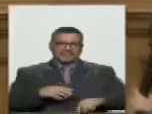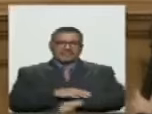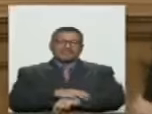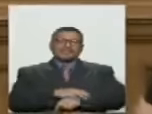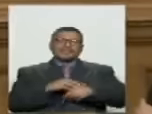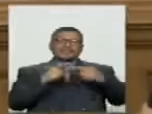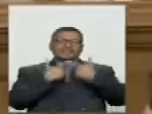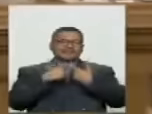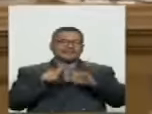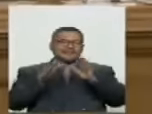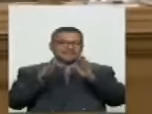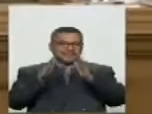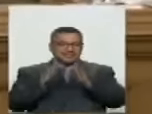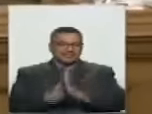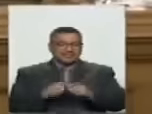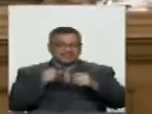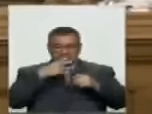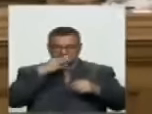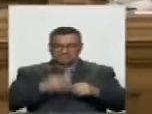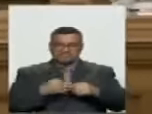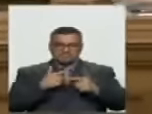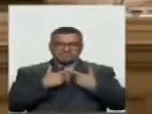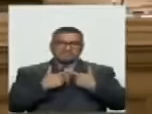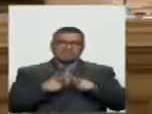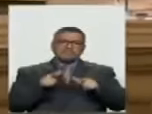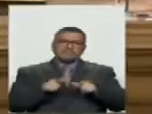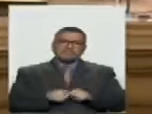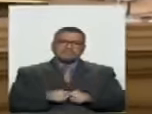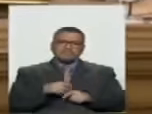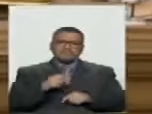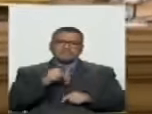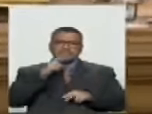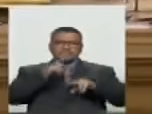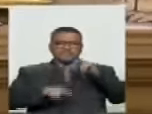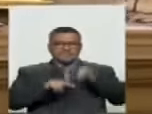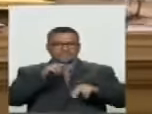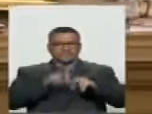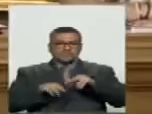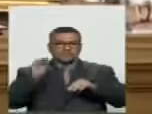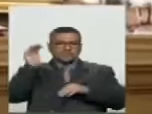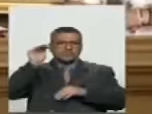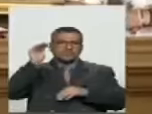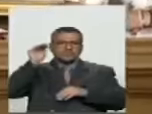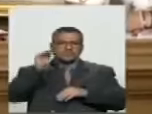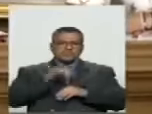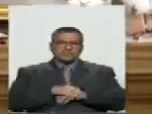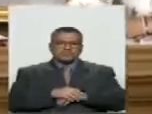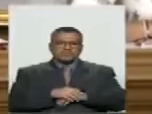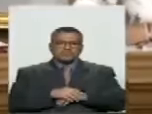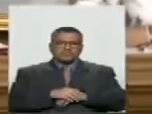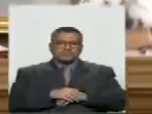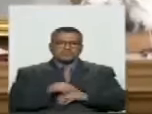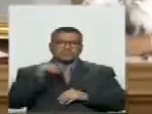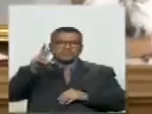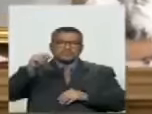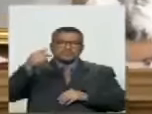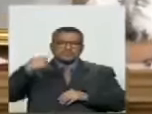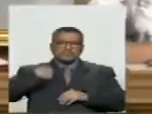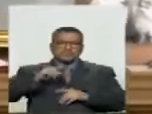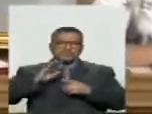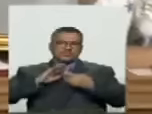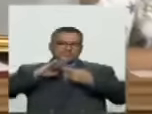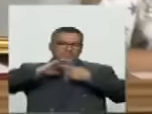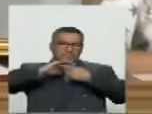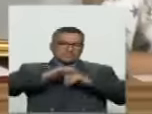su libertad, por su bienestar, por la construcción de un futuro donde no haya